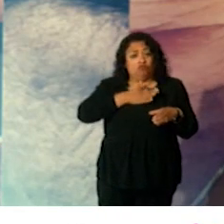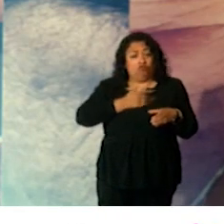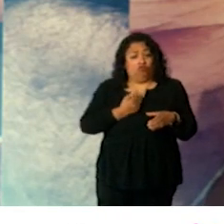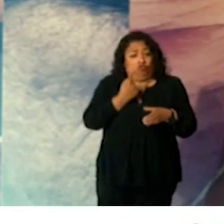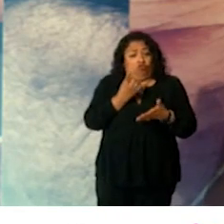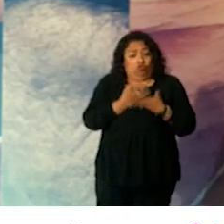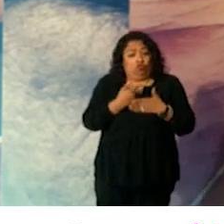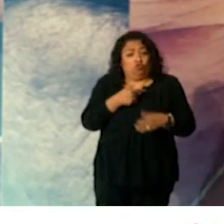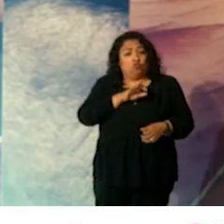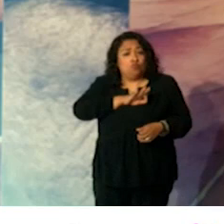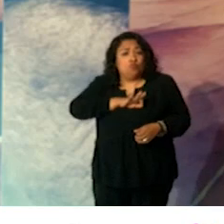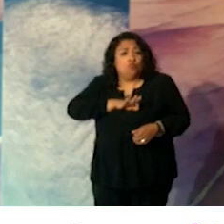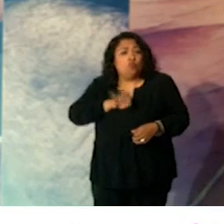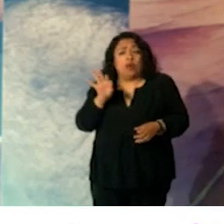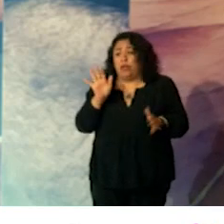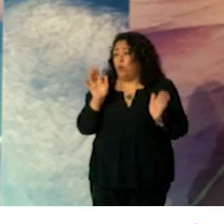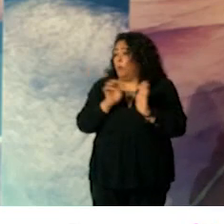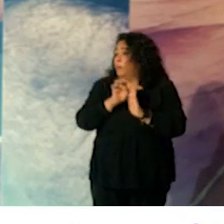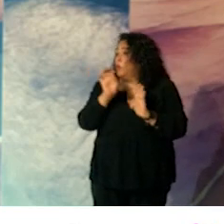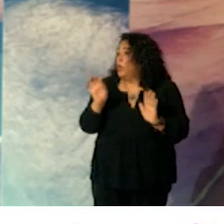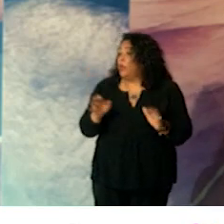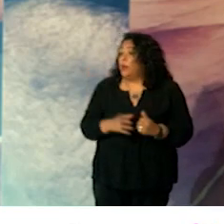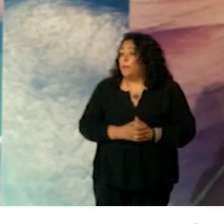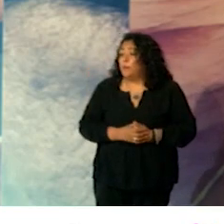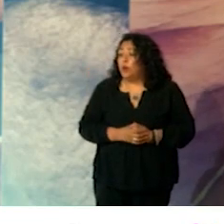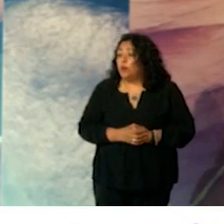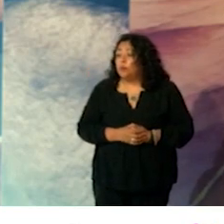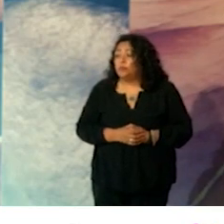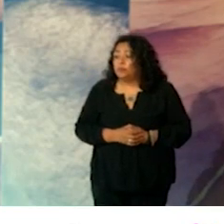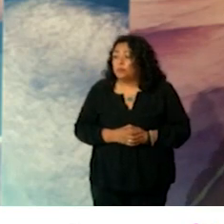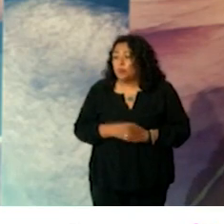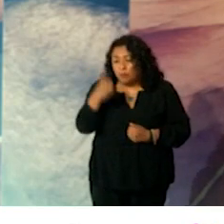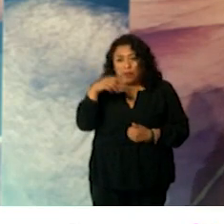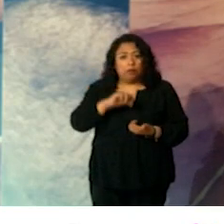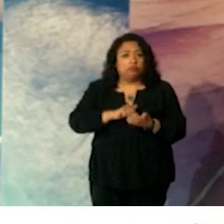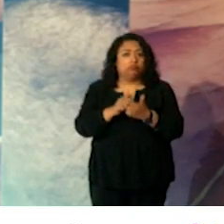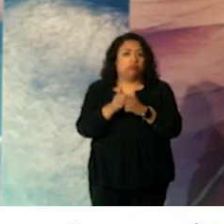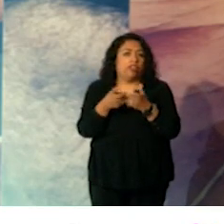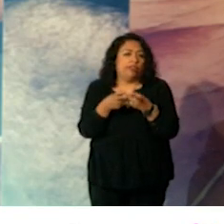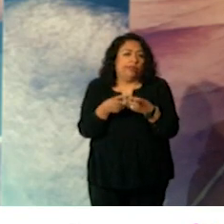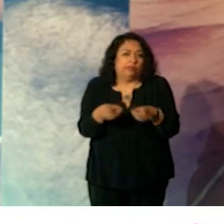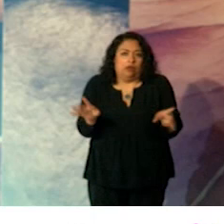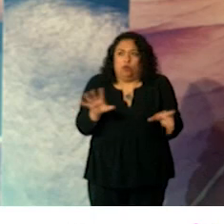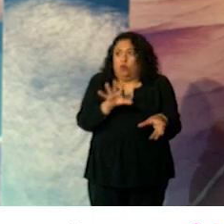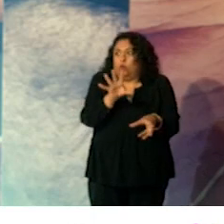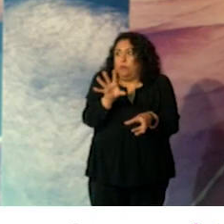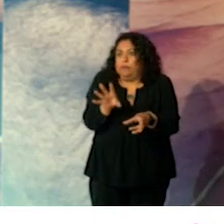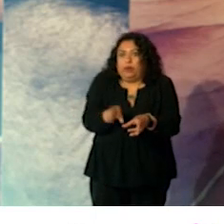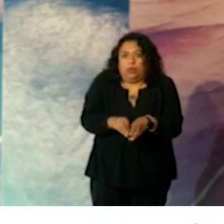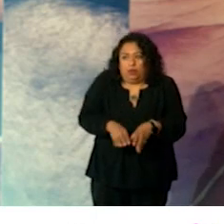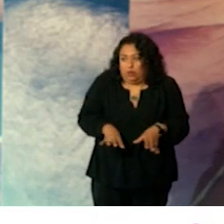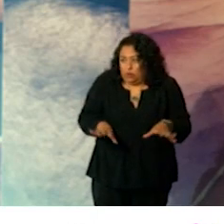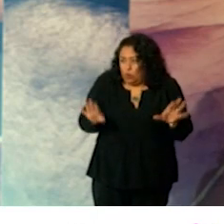que es capaz de, por ejemplo, llevar nosotros para un desarrollo completo y